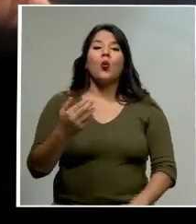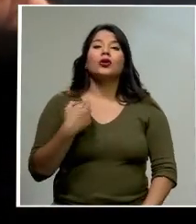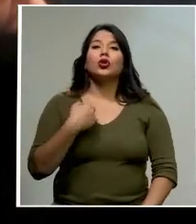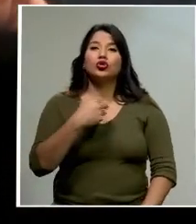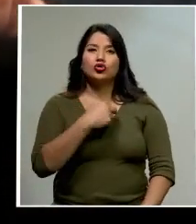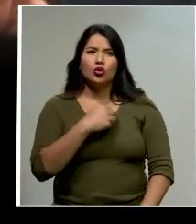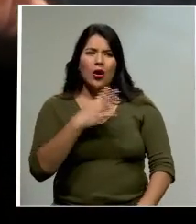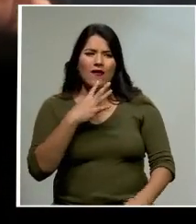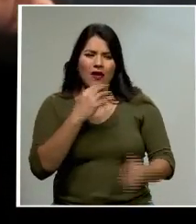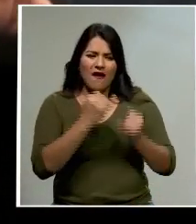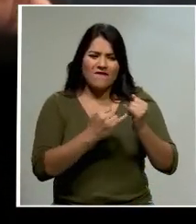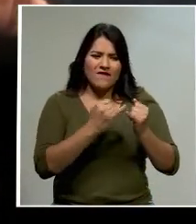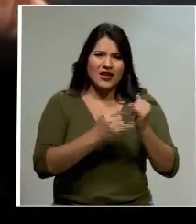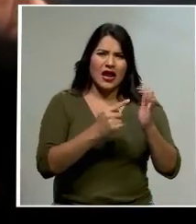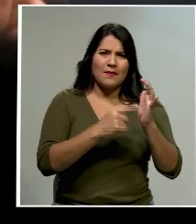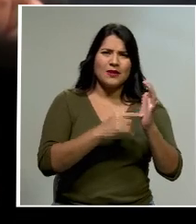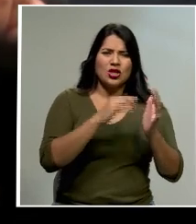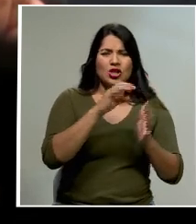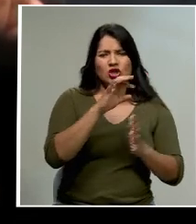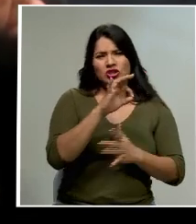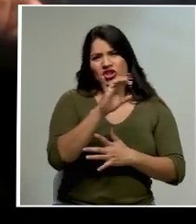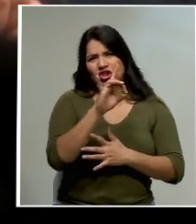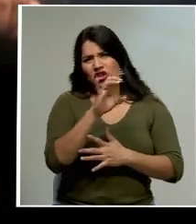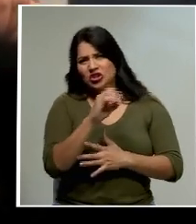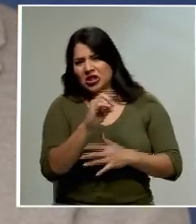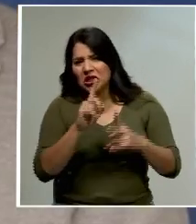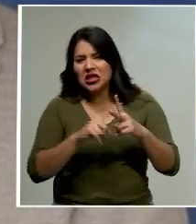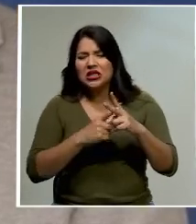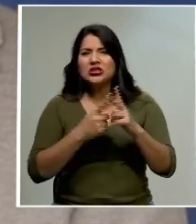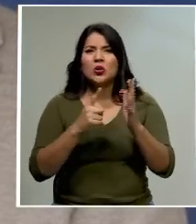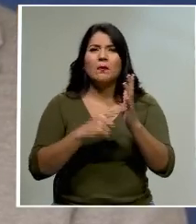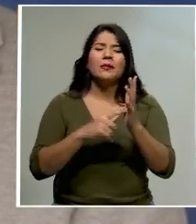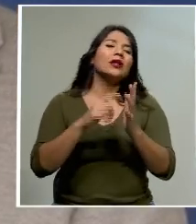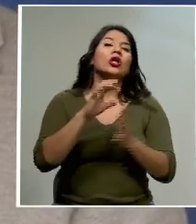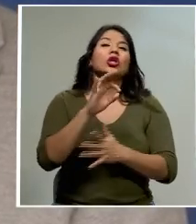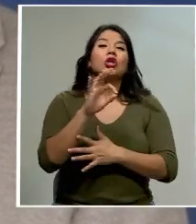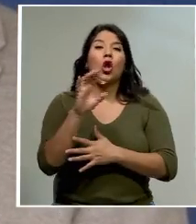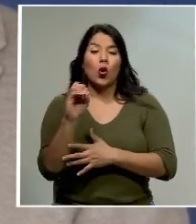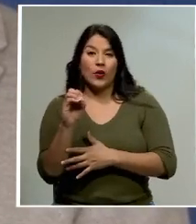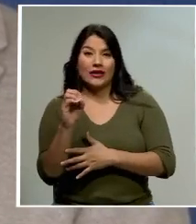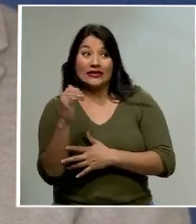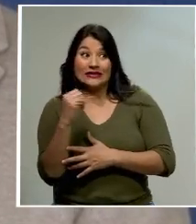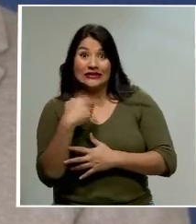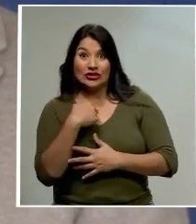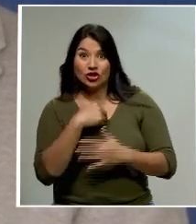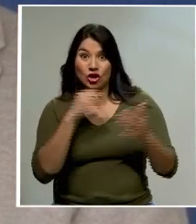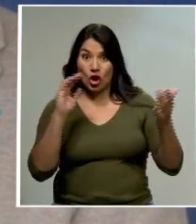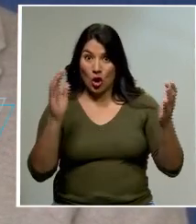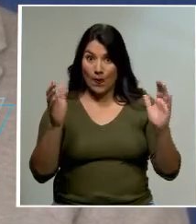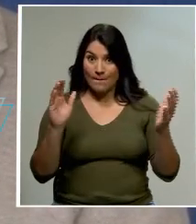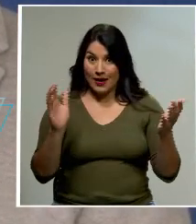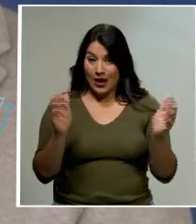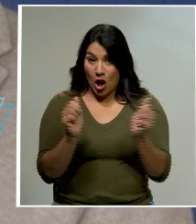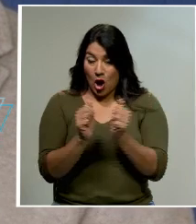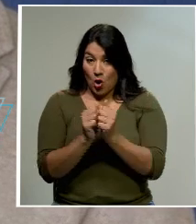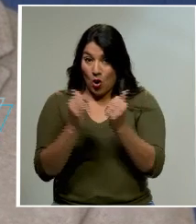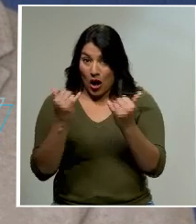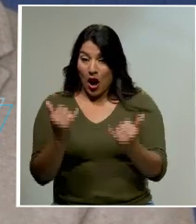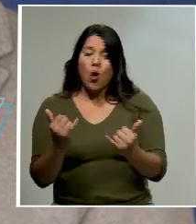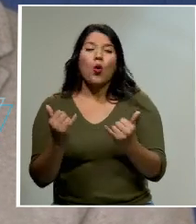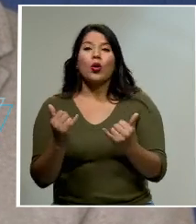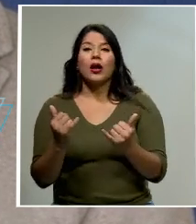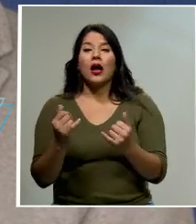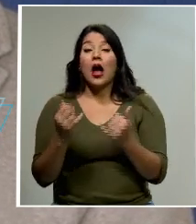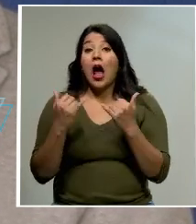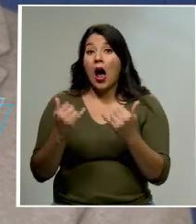finales de los 80s, inicios de los 90s, podemos, si tratamos de hacer el ejercicio de comparación, ya nosotros ahora, con